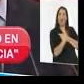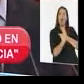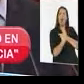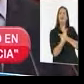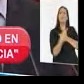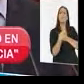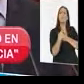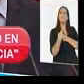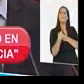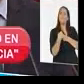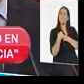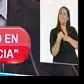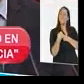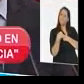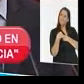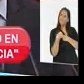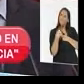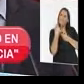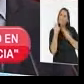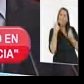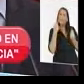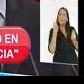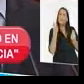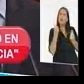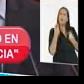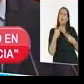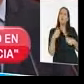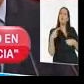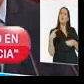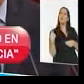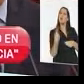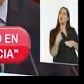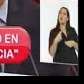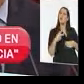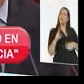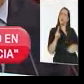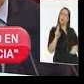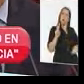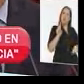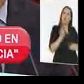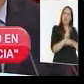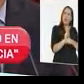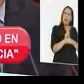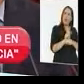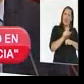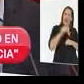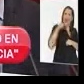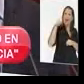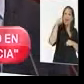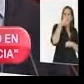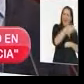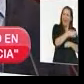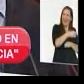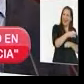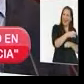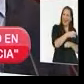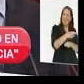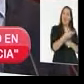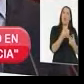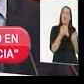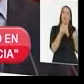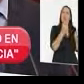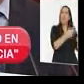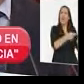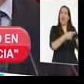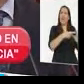o morir, donde el que está en la oposición intenta que fracase el que está en el gobierno. Yo quiero que al gobierno le vaya bien, quiero que al país le vaya bien, sobre